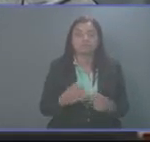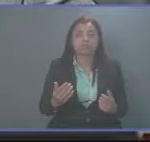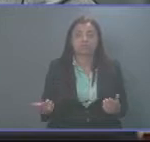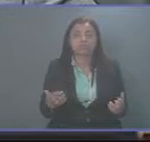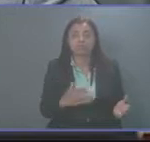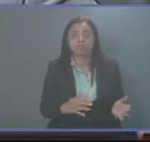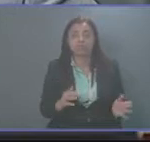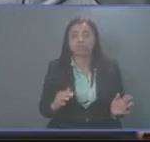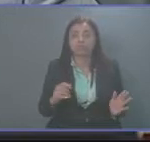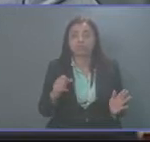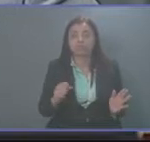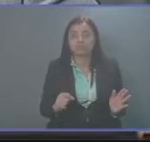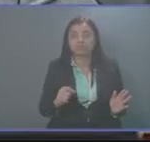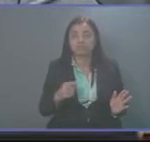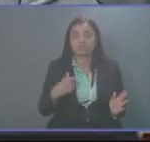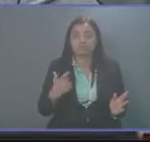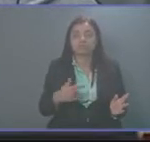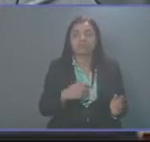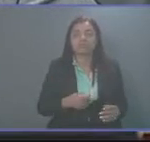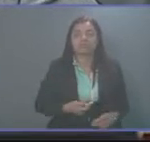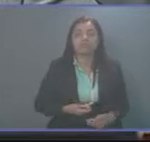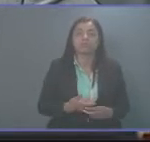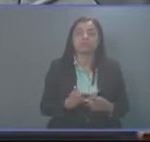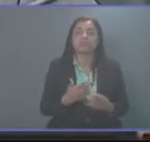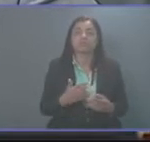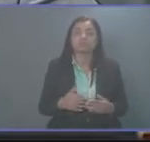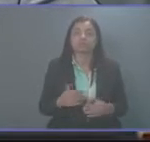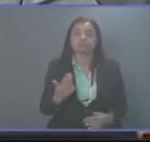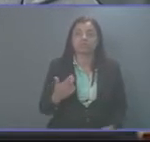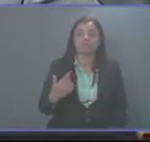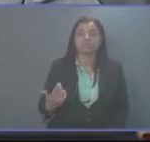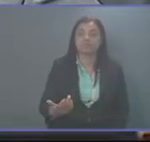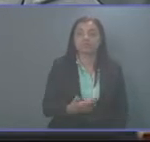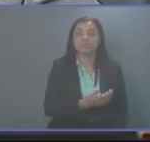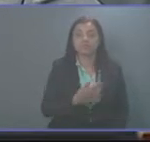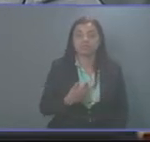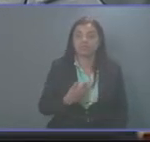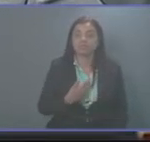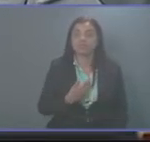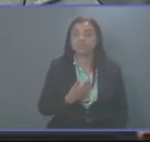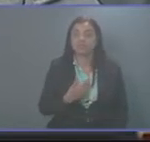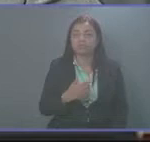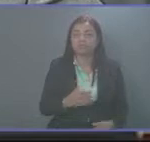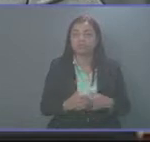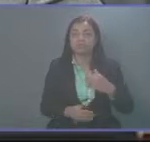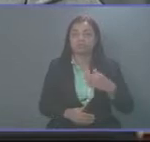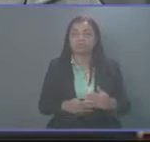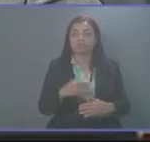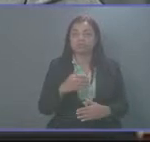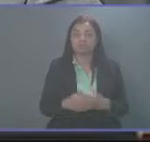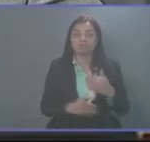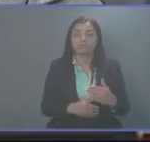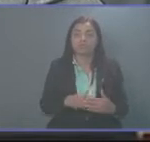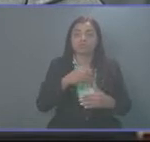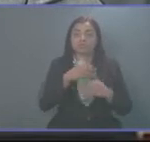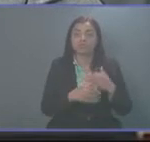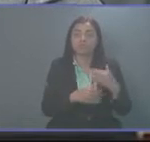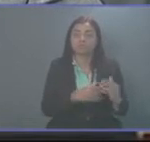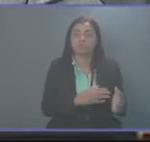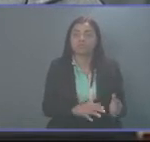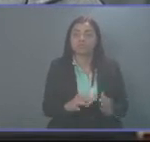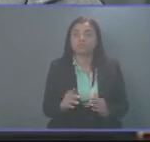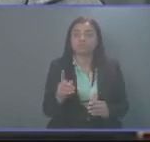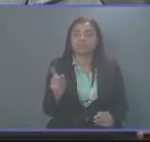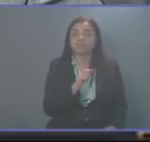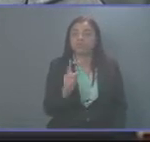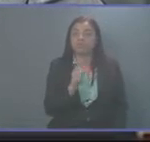votar, y estamos señalando que para nosotros el procedimiento que se ha llevado a cabo